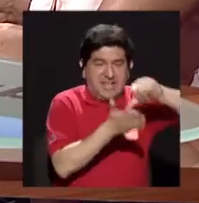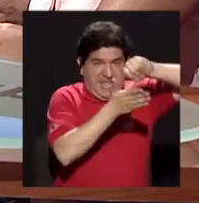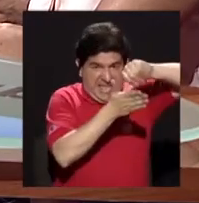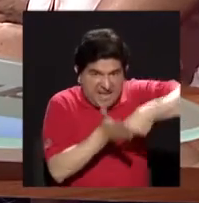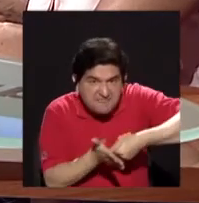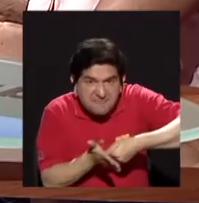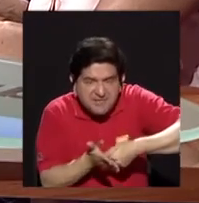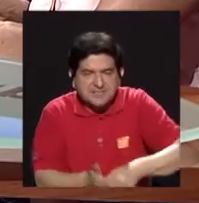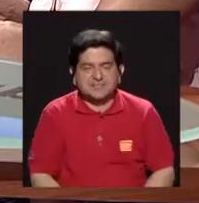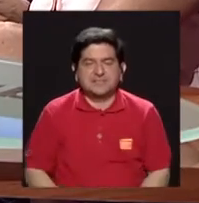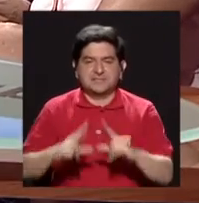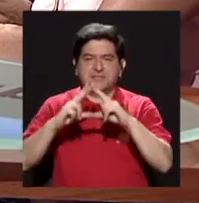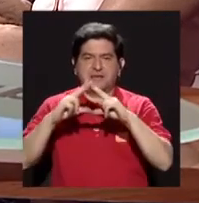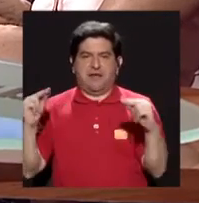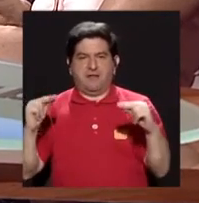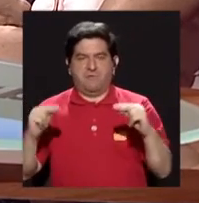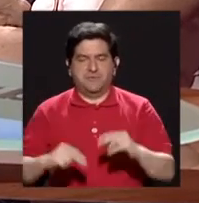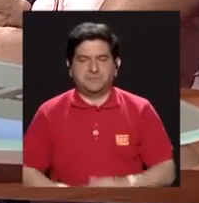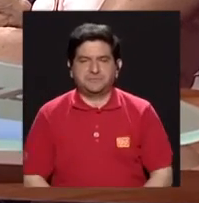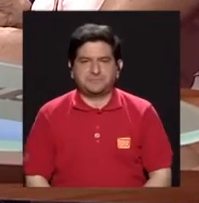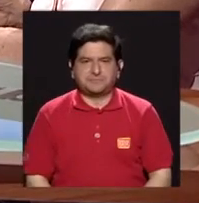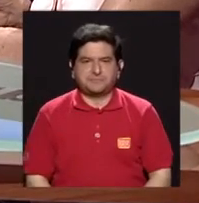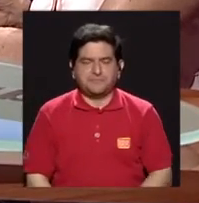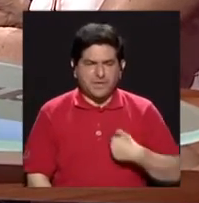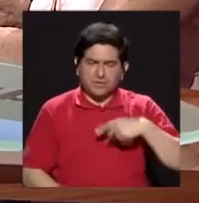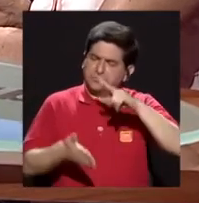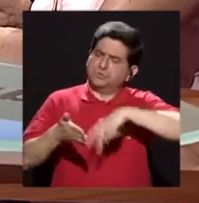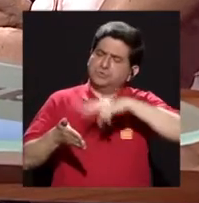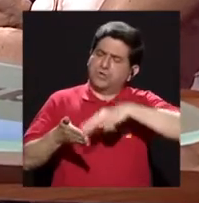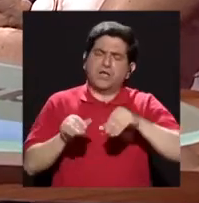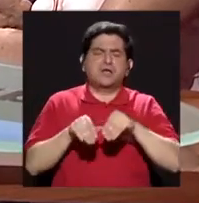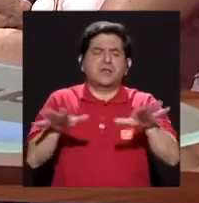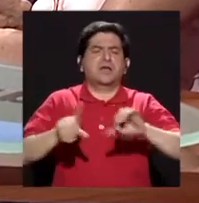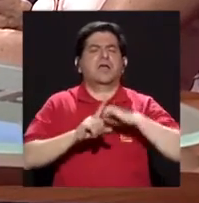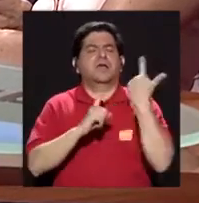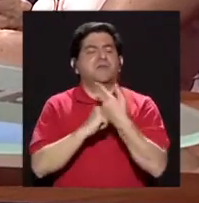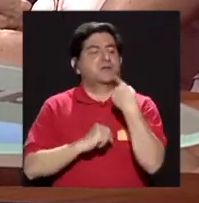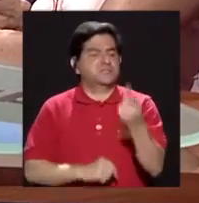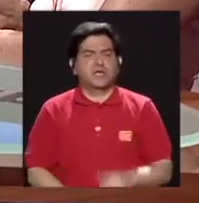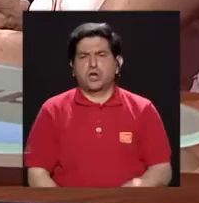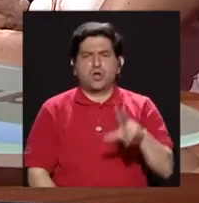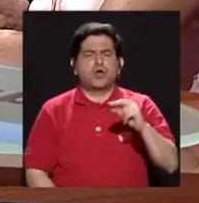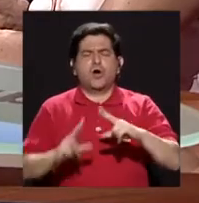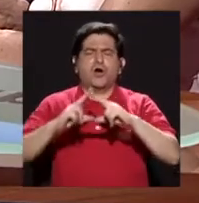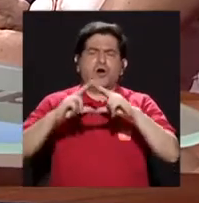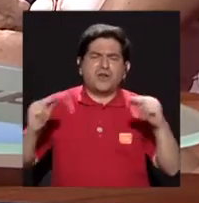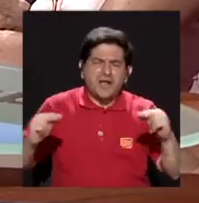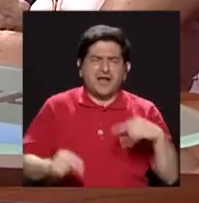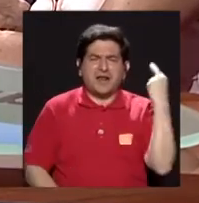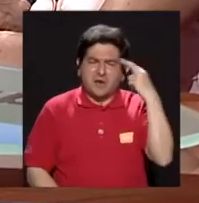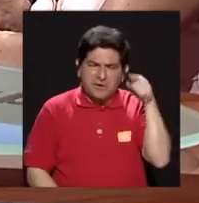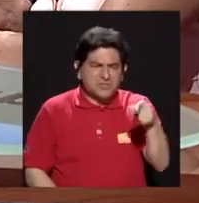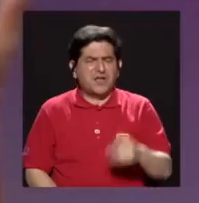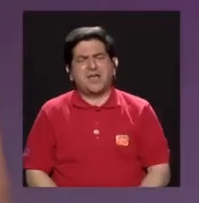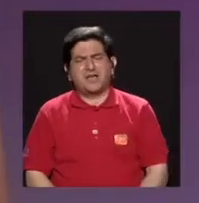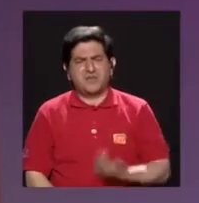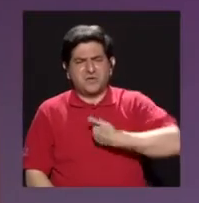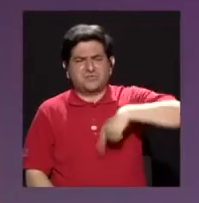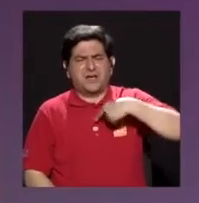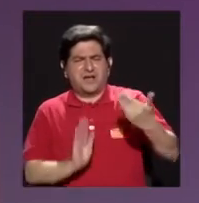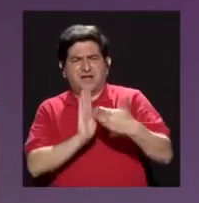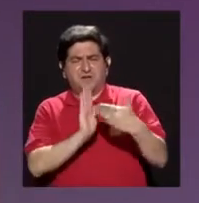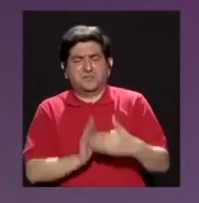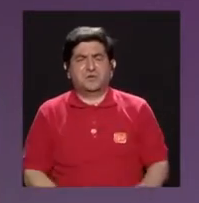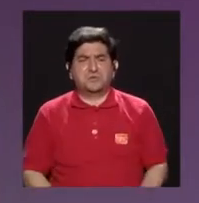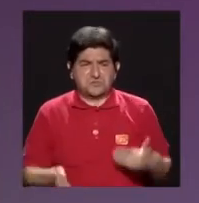enfáticamente con Nicaragua. Y algunos, yo leía las redes sociales y decían, no, pero es que Nicaragua, por lo que nos ha hecho, por supuesto que en los